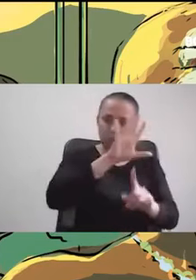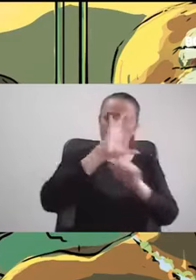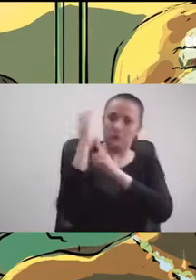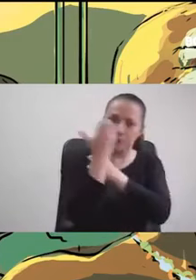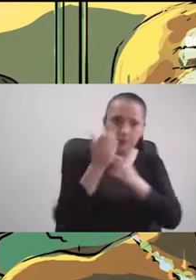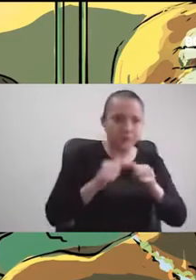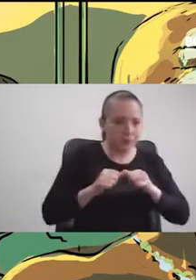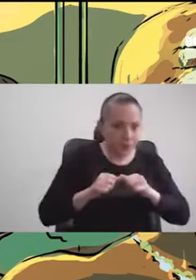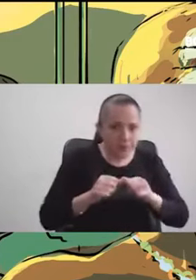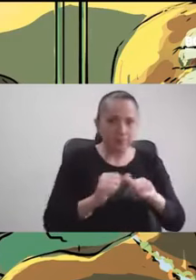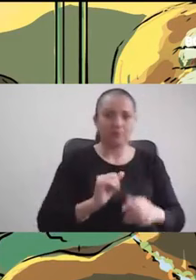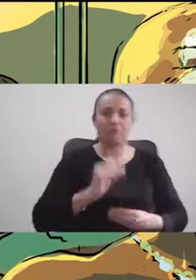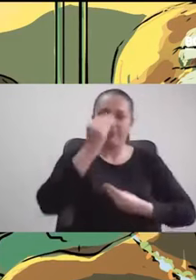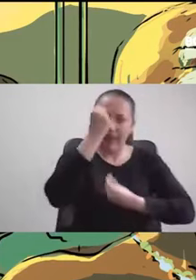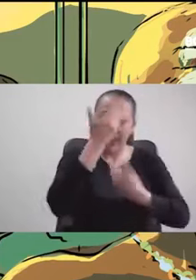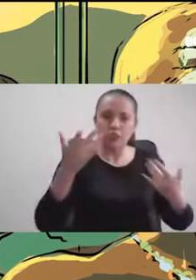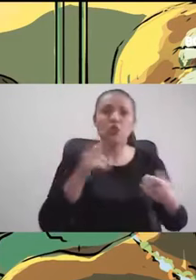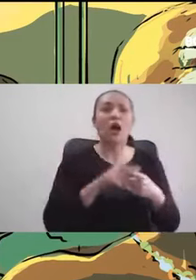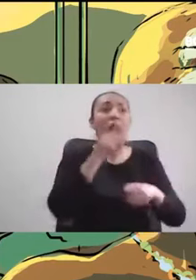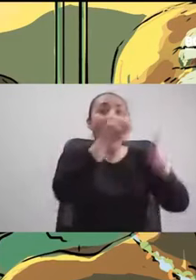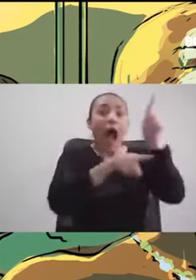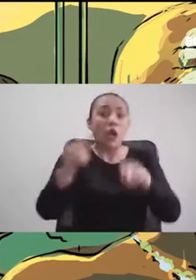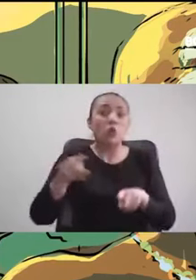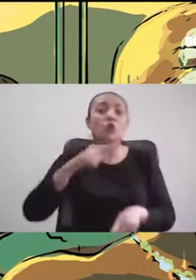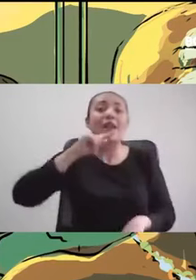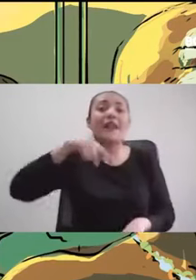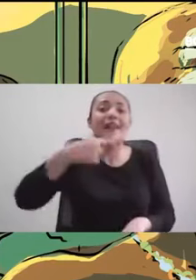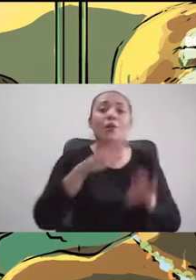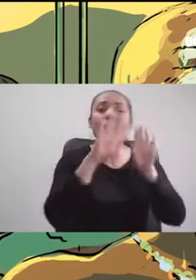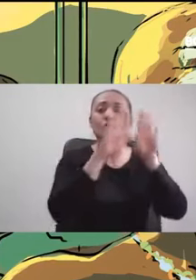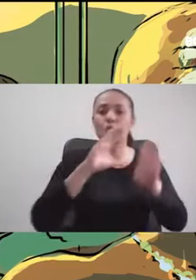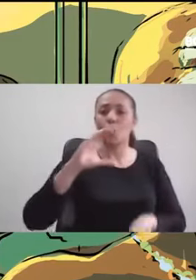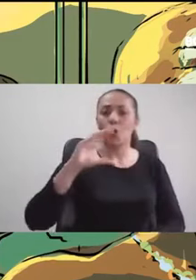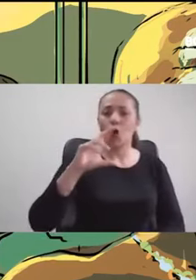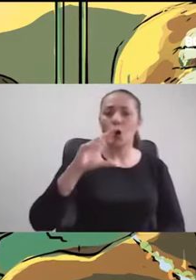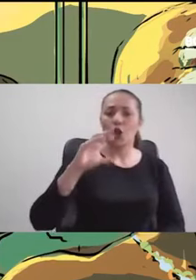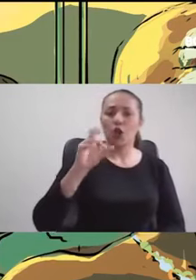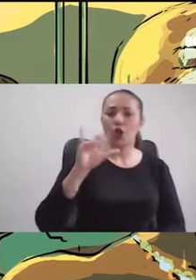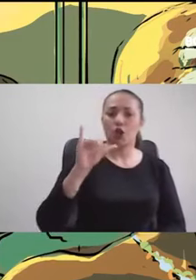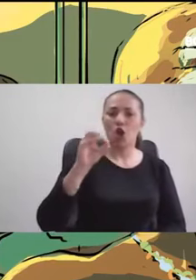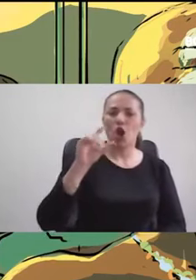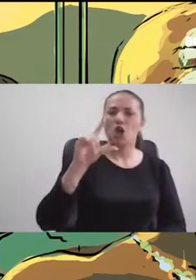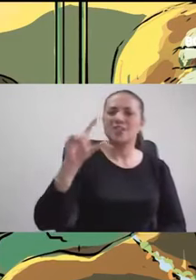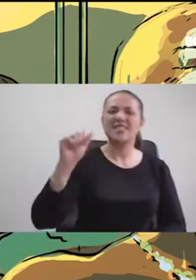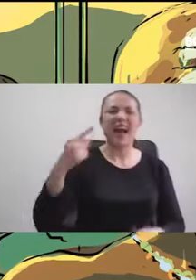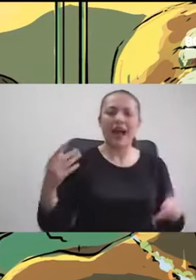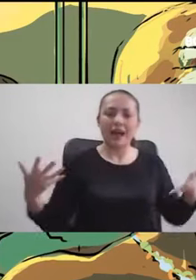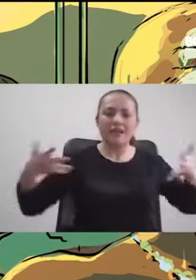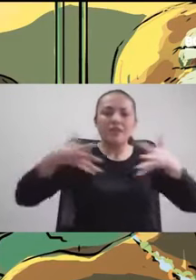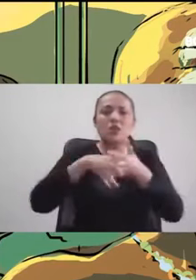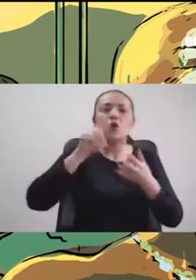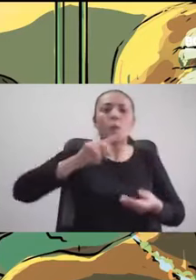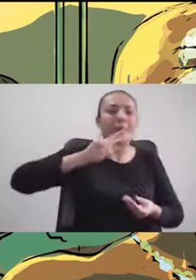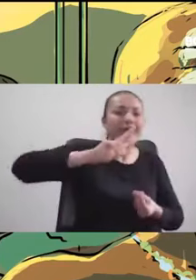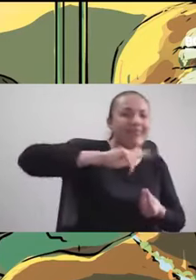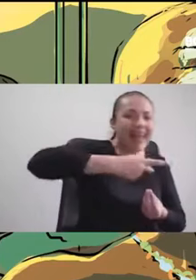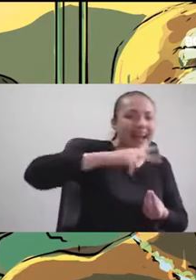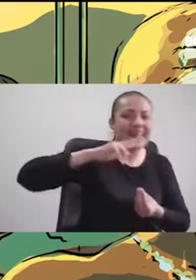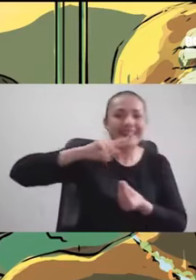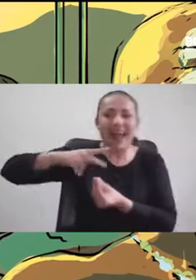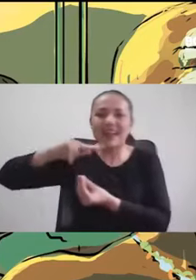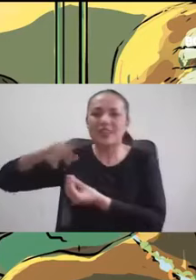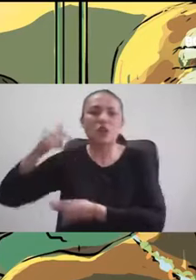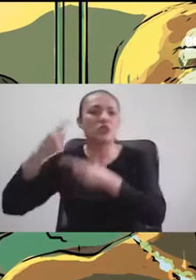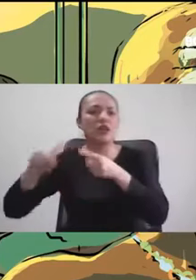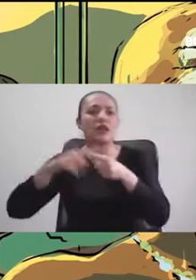lengua como la que hoy vamos a escuchar, la lengua criolla, derivada de una mezcla de dialectos provenientes del África Occidental